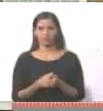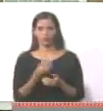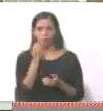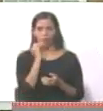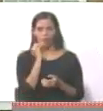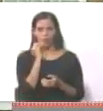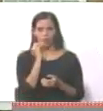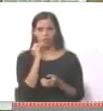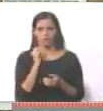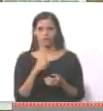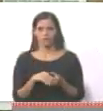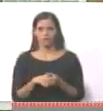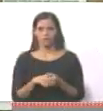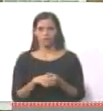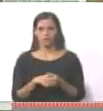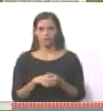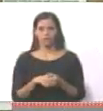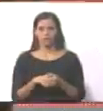Sebastiana, mira.